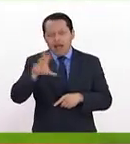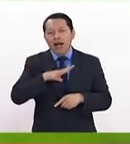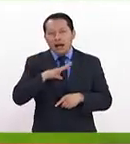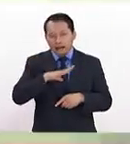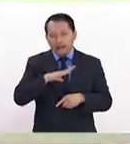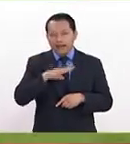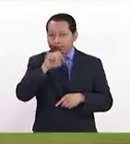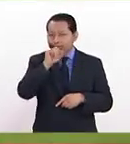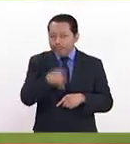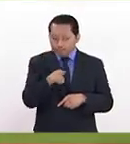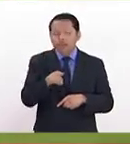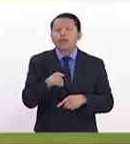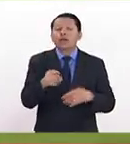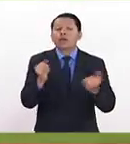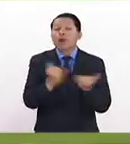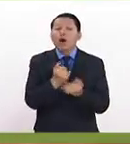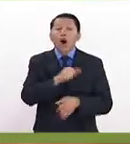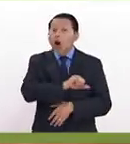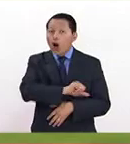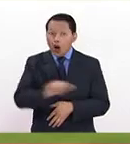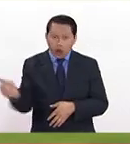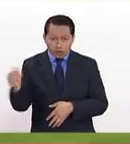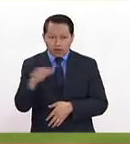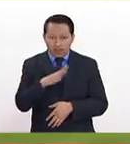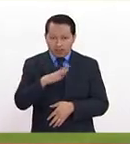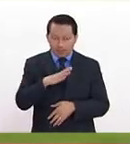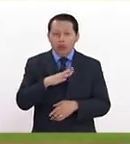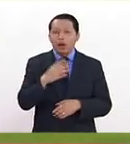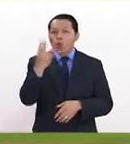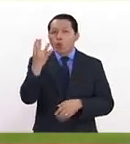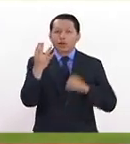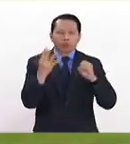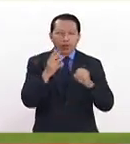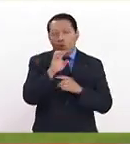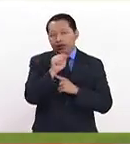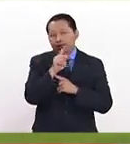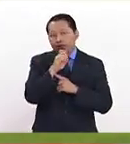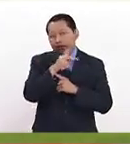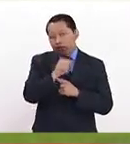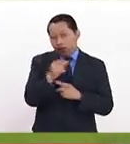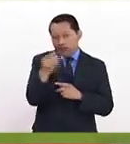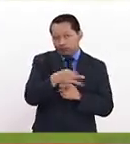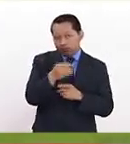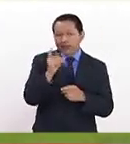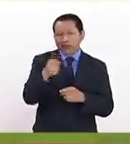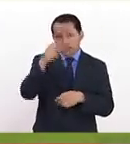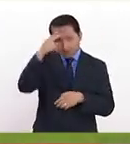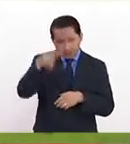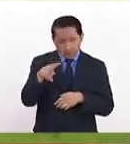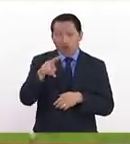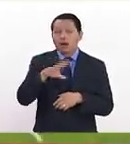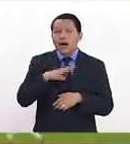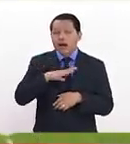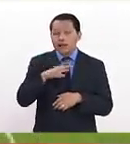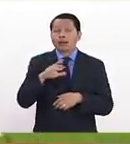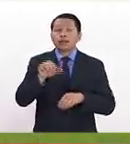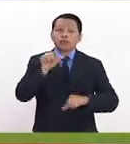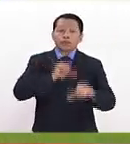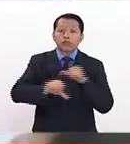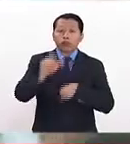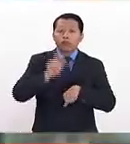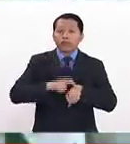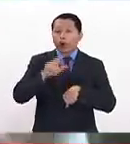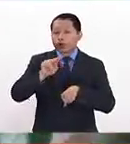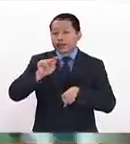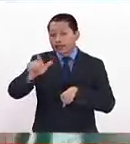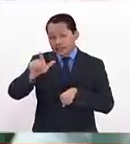sobre el Vitesse. En otro frente, el Groningen goleó 4-0 al Sparta Rotterdam, en donde el mexicano Uriel Antuna entró de cambio en minuto